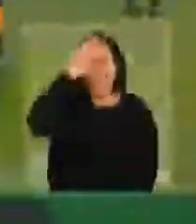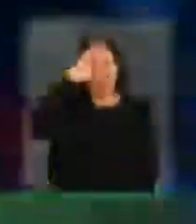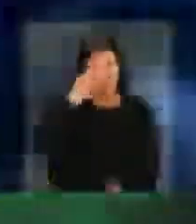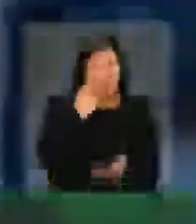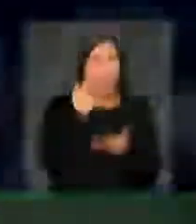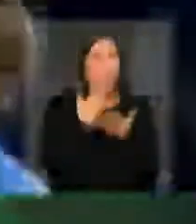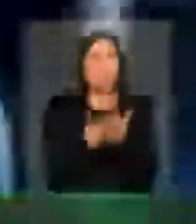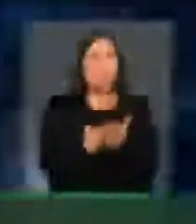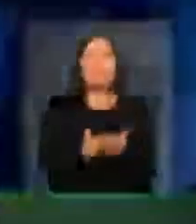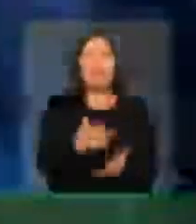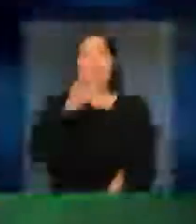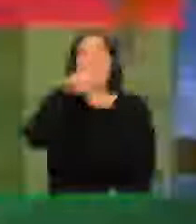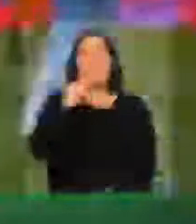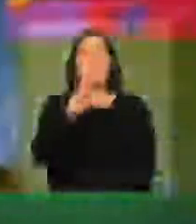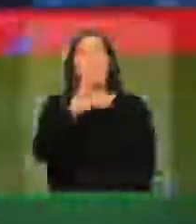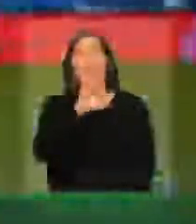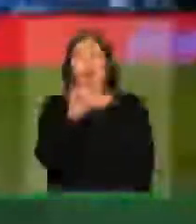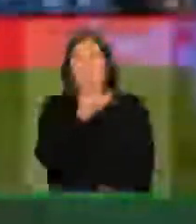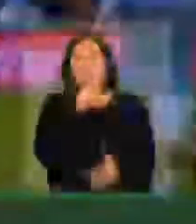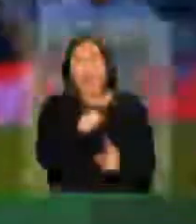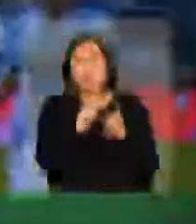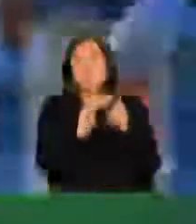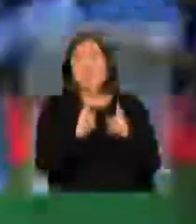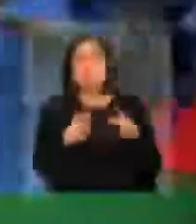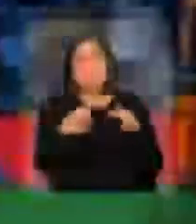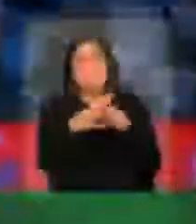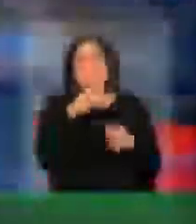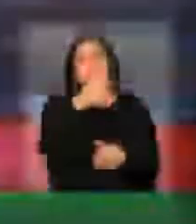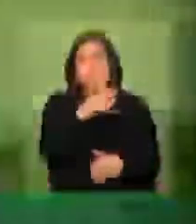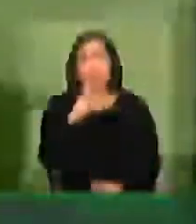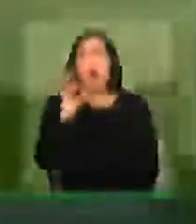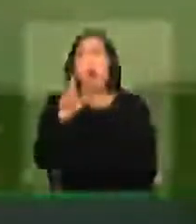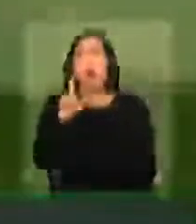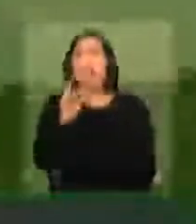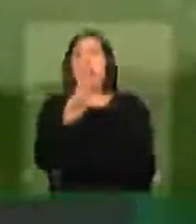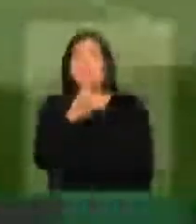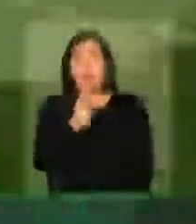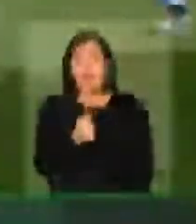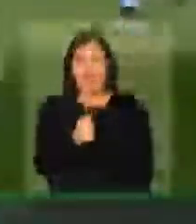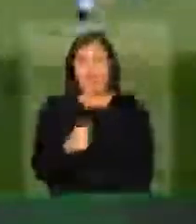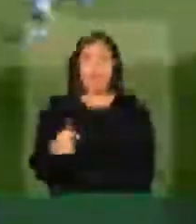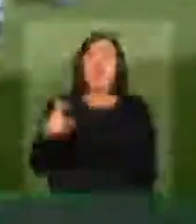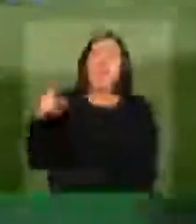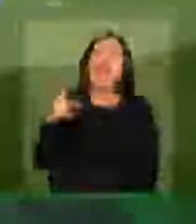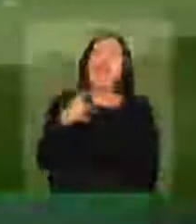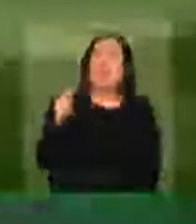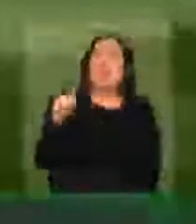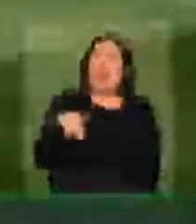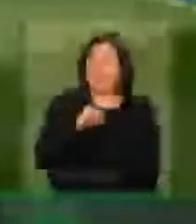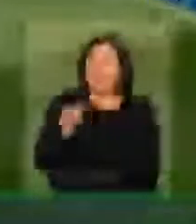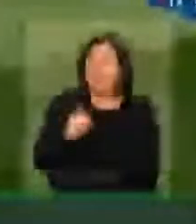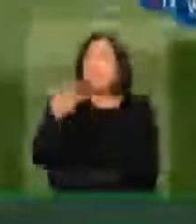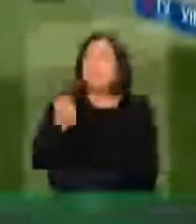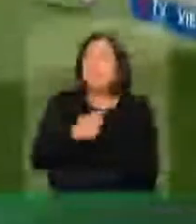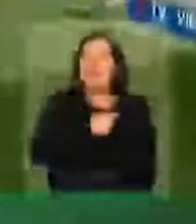de Juárez, en donde compartirá equipo con Maximiliano Olivera. Nait Hernández es pretendido por el Inter y